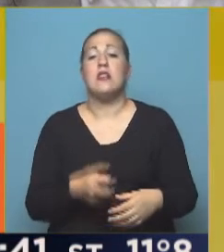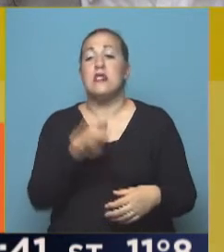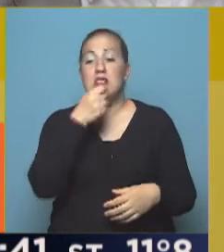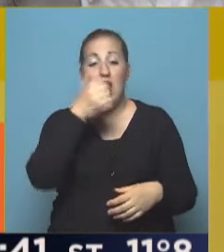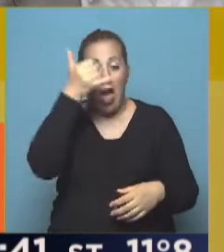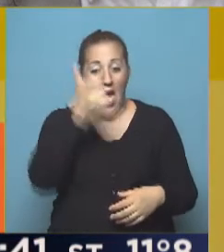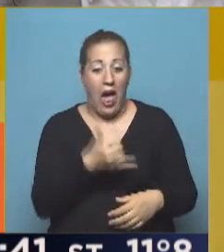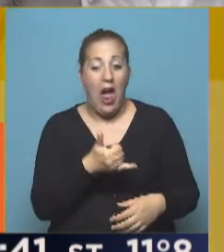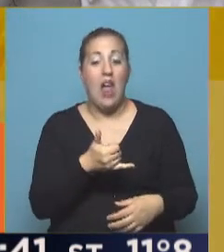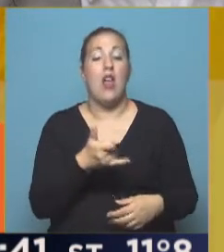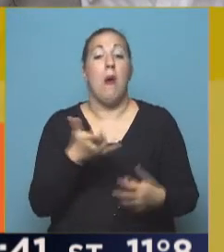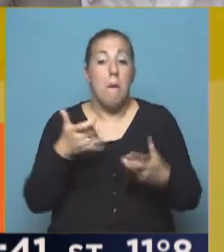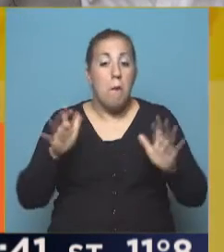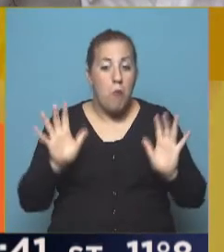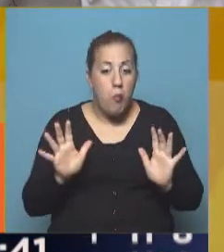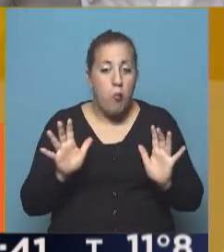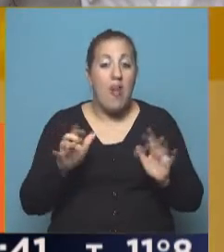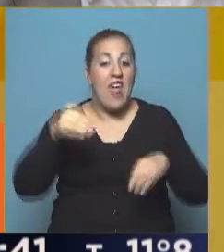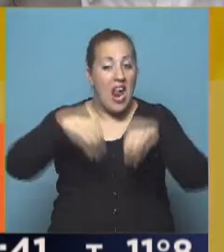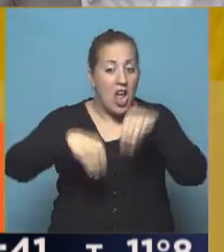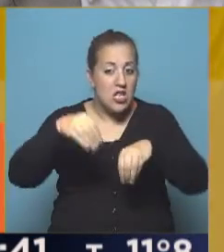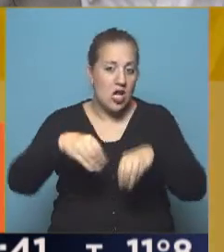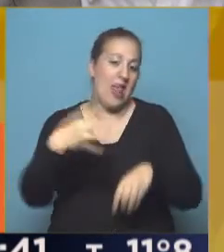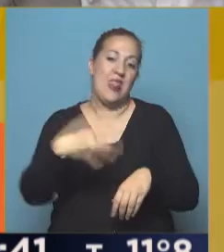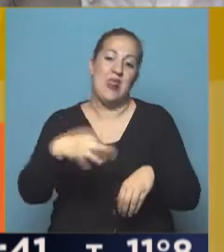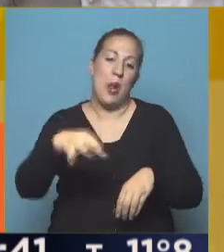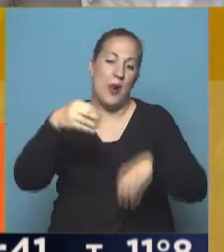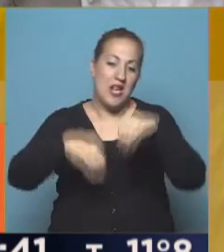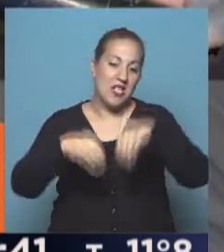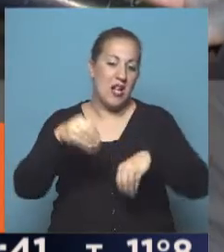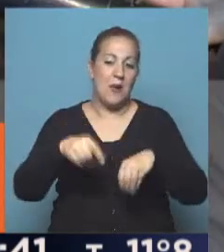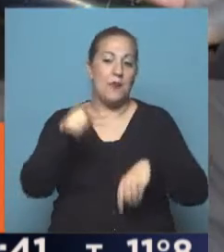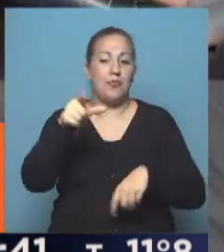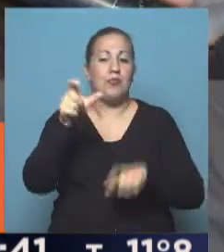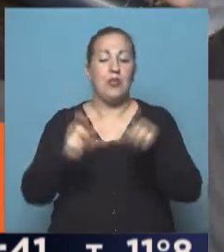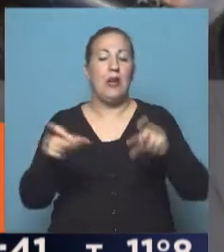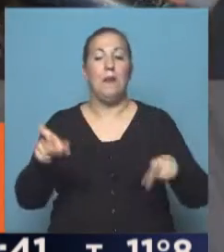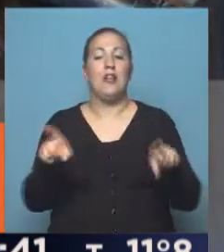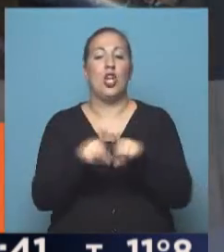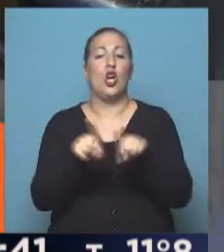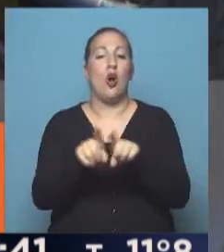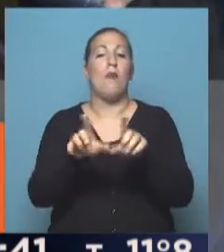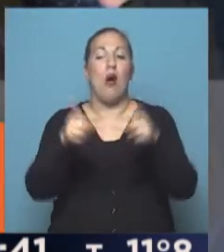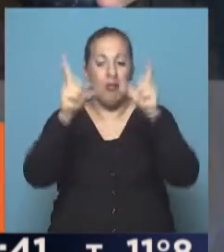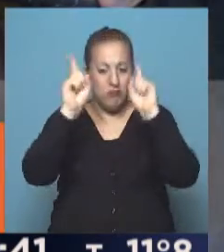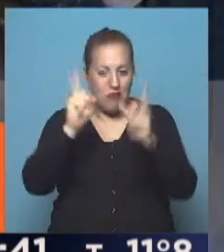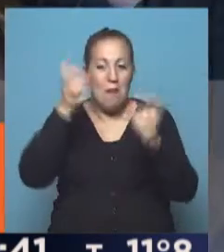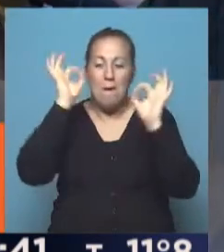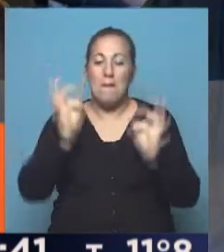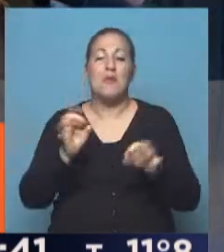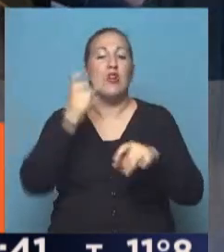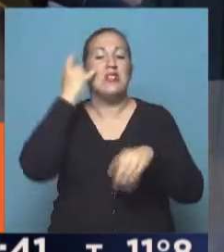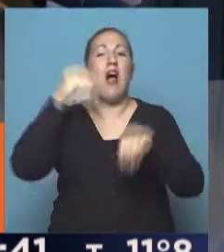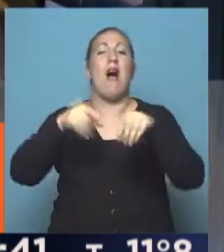existe la posibilidad de que haya elecciones, tiene que haber elecciones. Esta gente no está nombrada para que se quede eternamente. Ya tendría